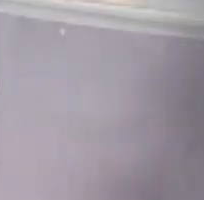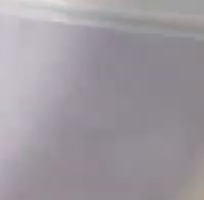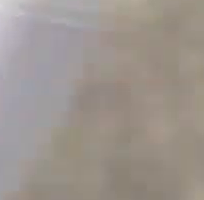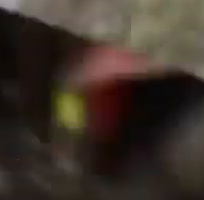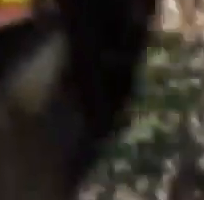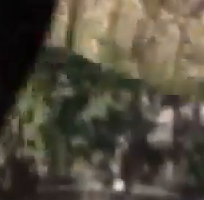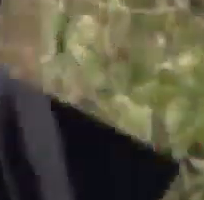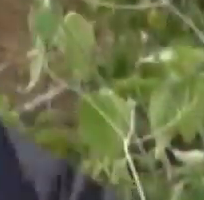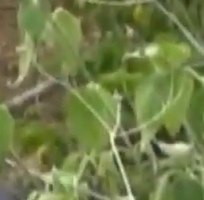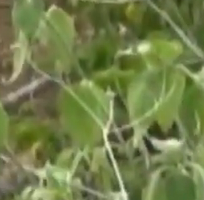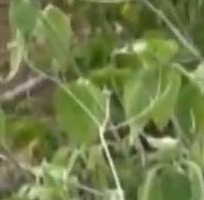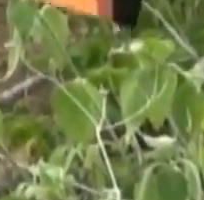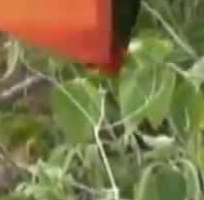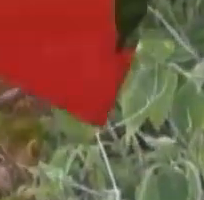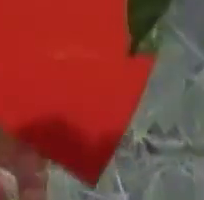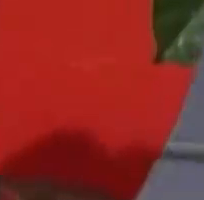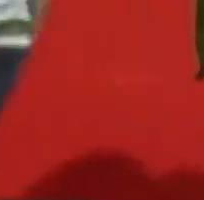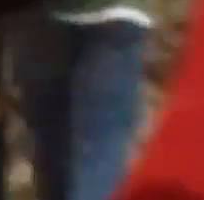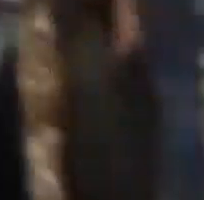Acompáñenos.